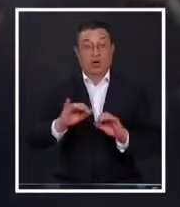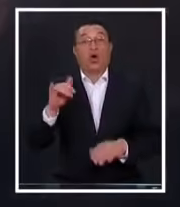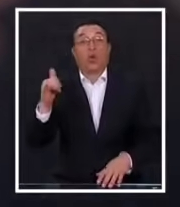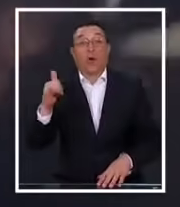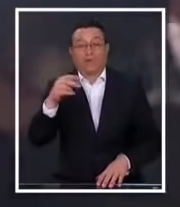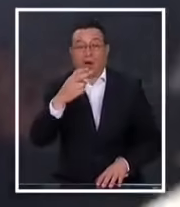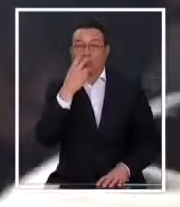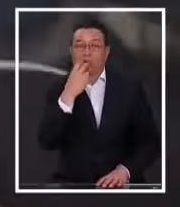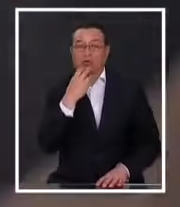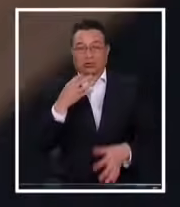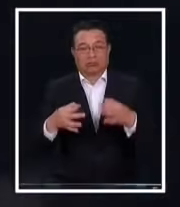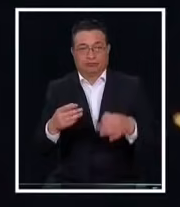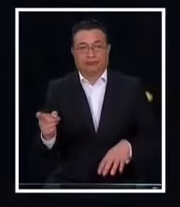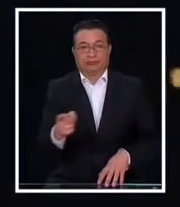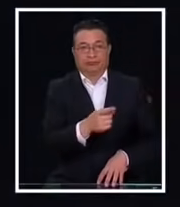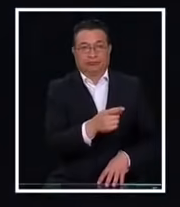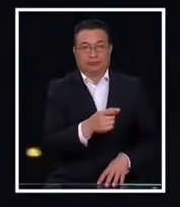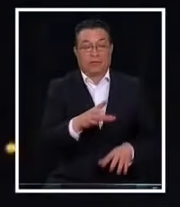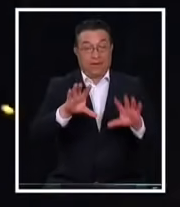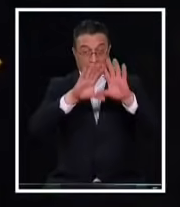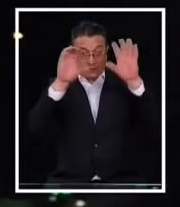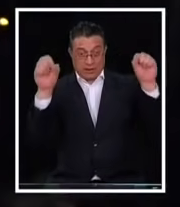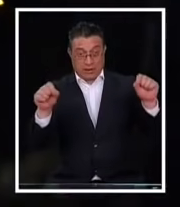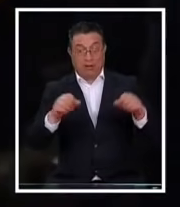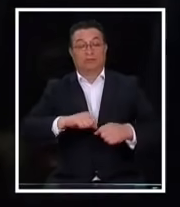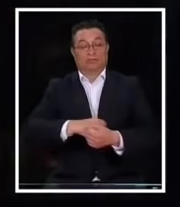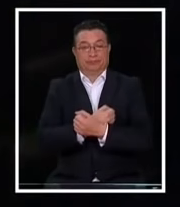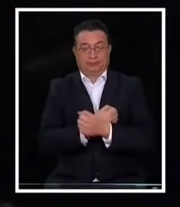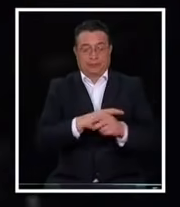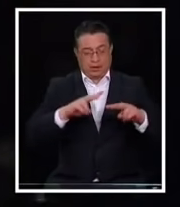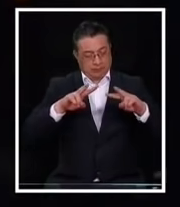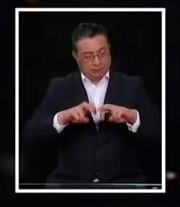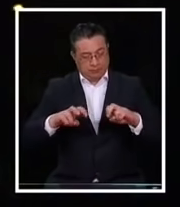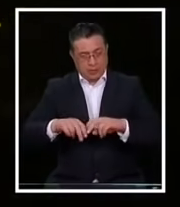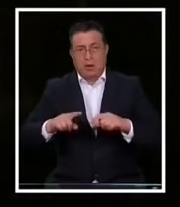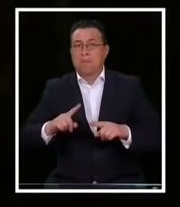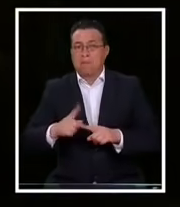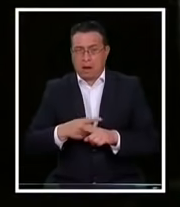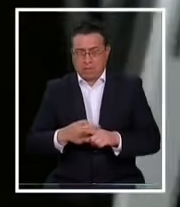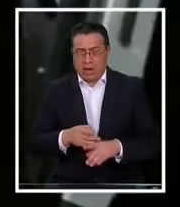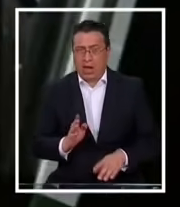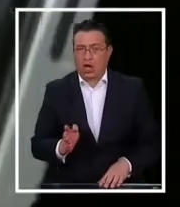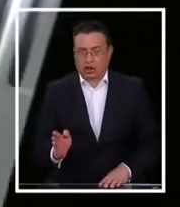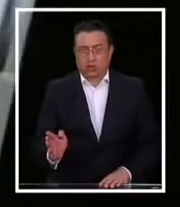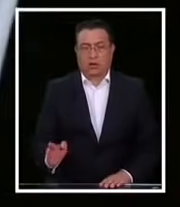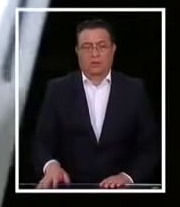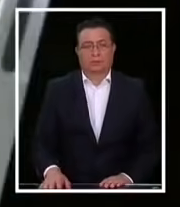en Puerto Montt, aunque Fiscalía ya anunció que ampliarán su detención para seguir con peritajes.